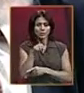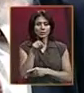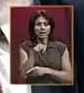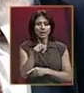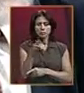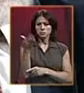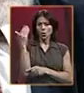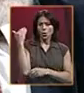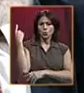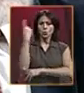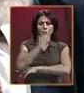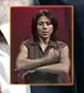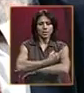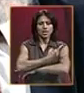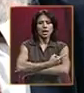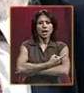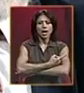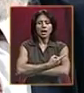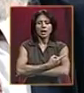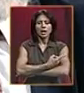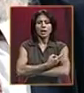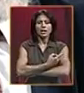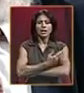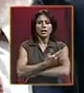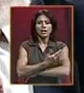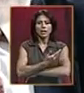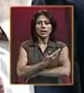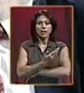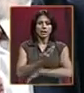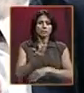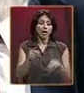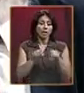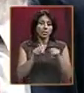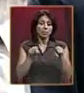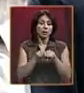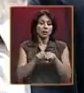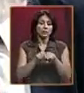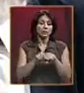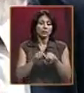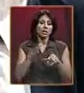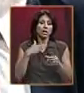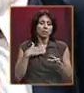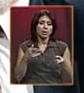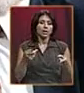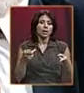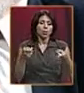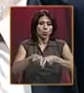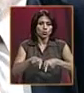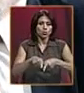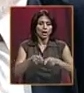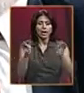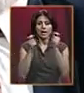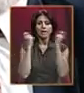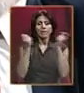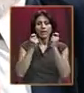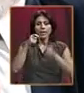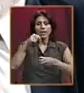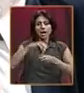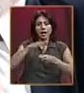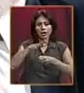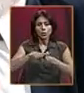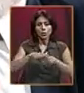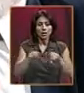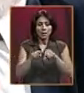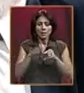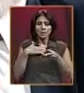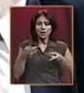el otro día estaba abordando, además de que me ocurre en la Feria del Agricultor y me ocurre en el autobús, el